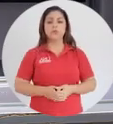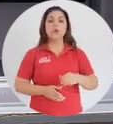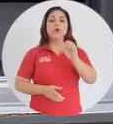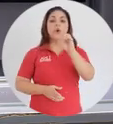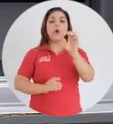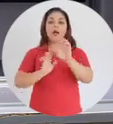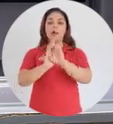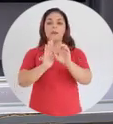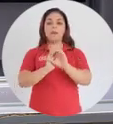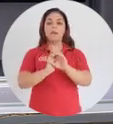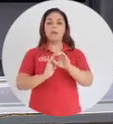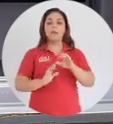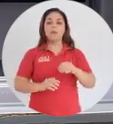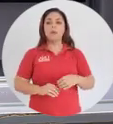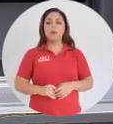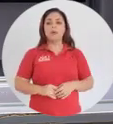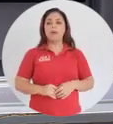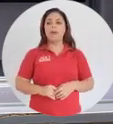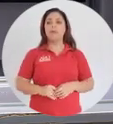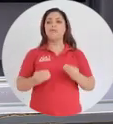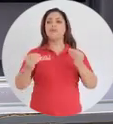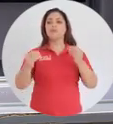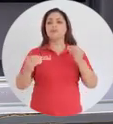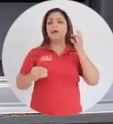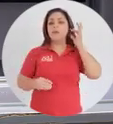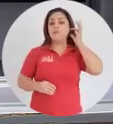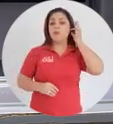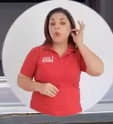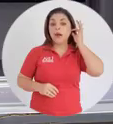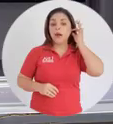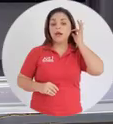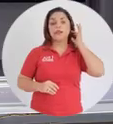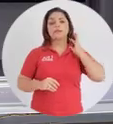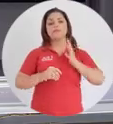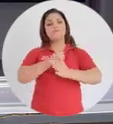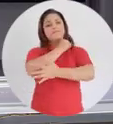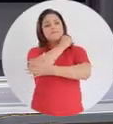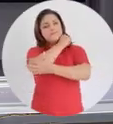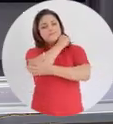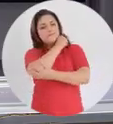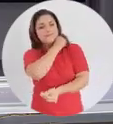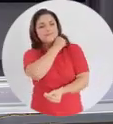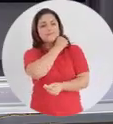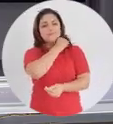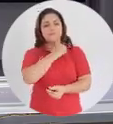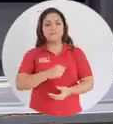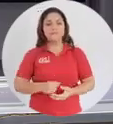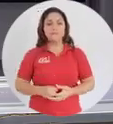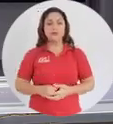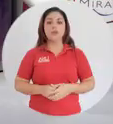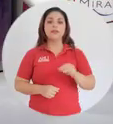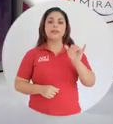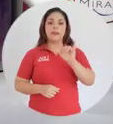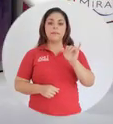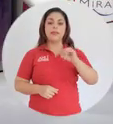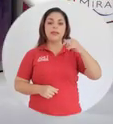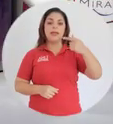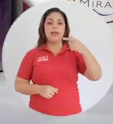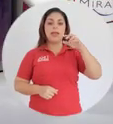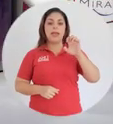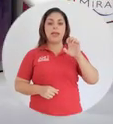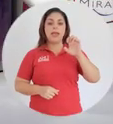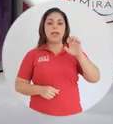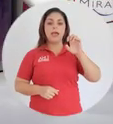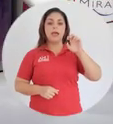la feminización de la pobreza, incluso el